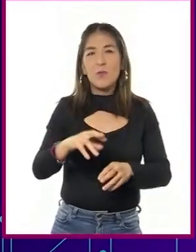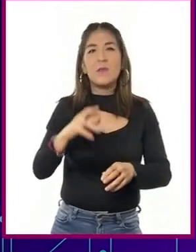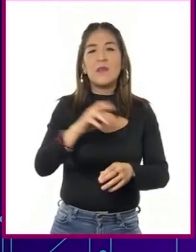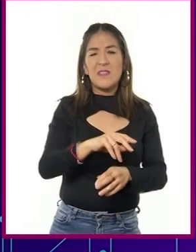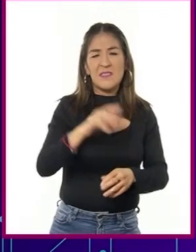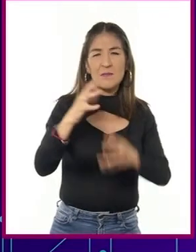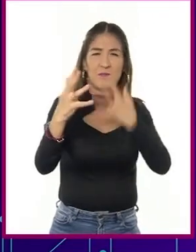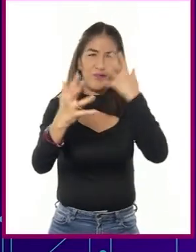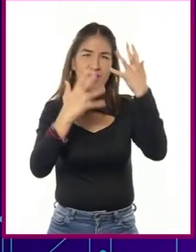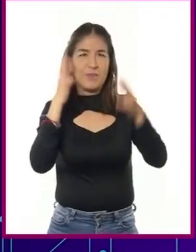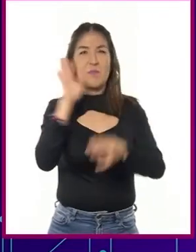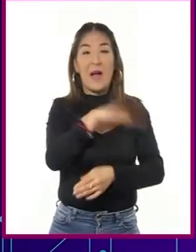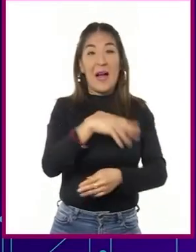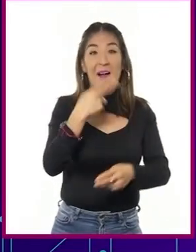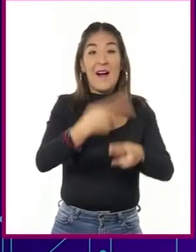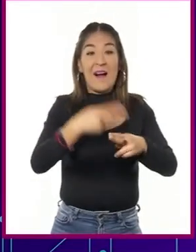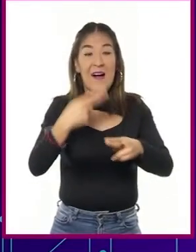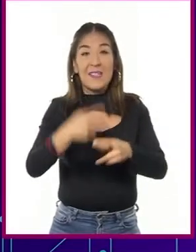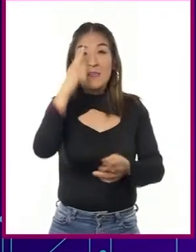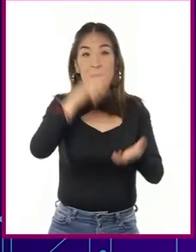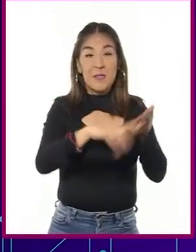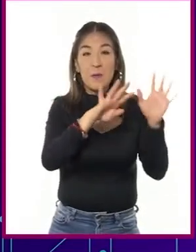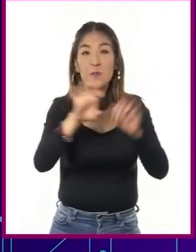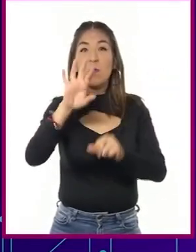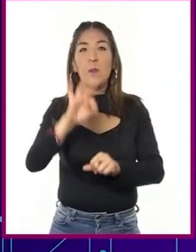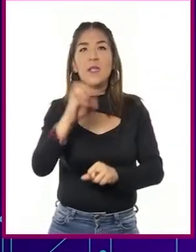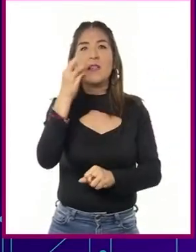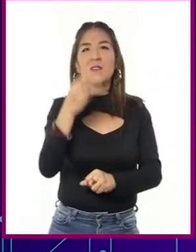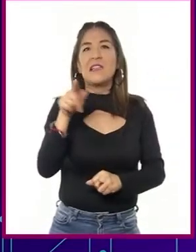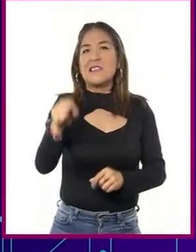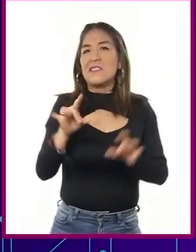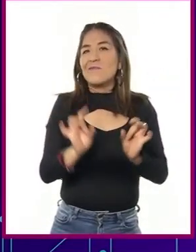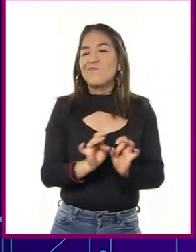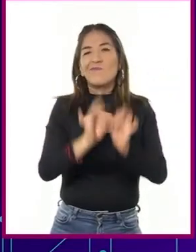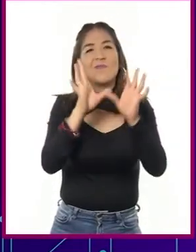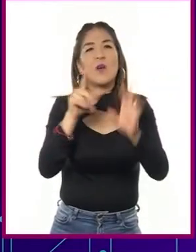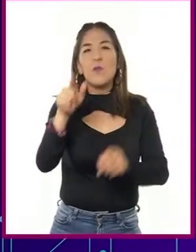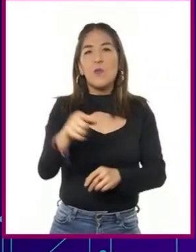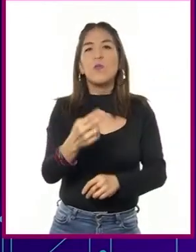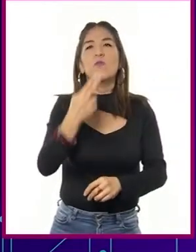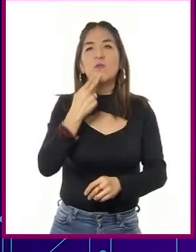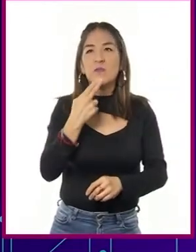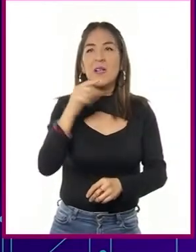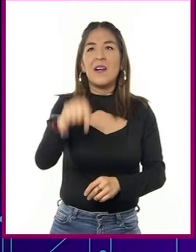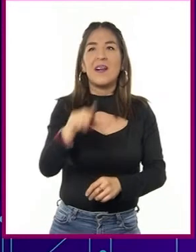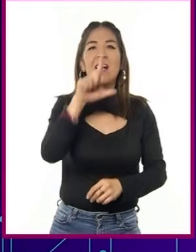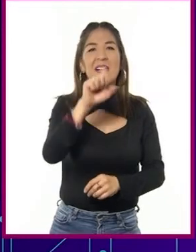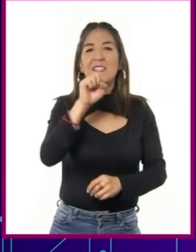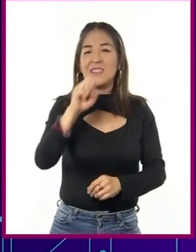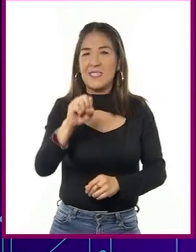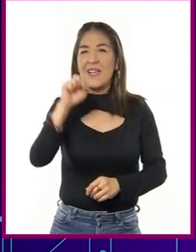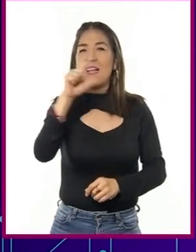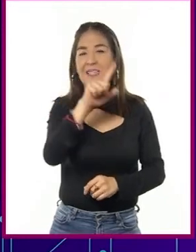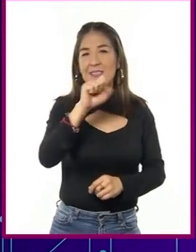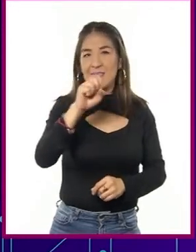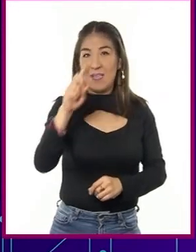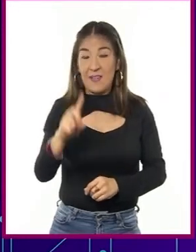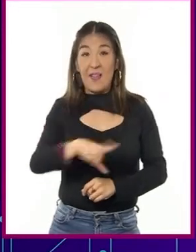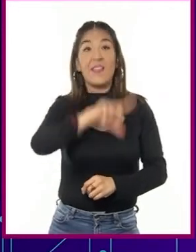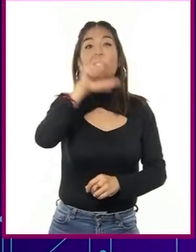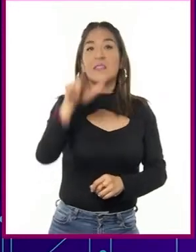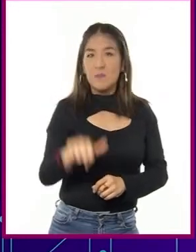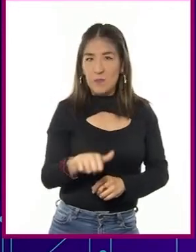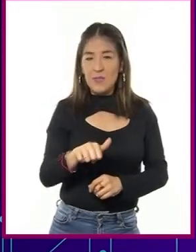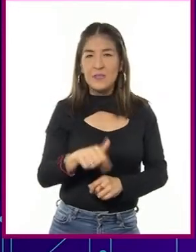hasta 1943, cuando Hofmann accidentalmente consumió un poco de LSD. Más tarde,